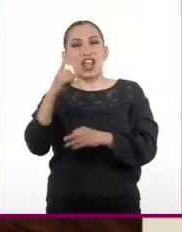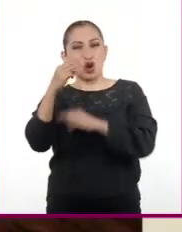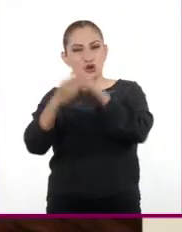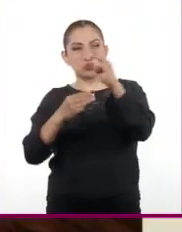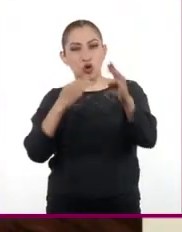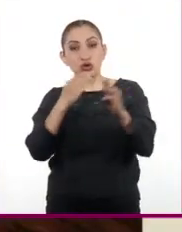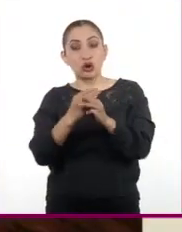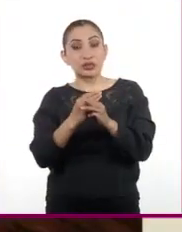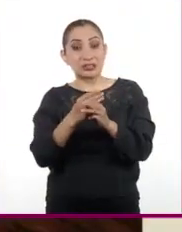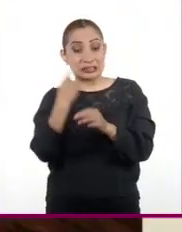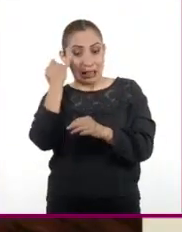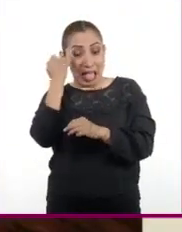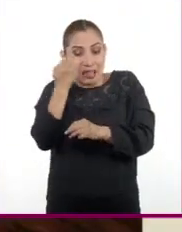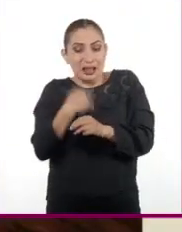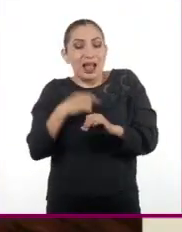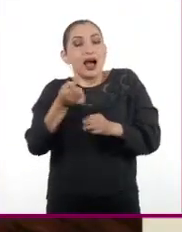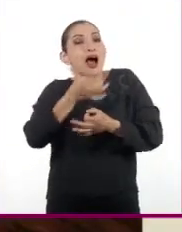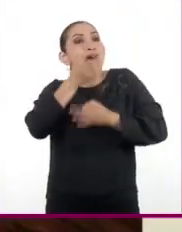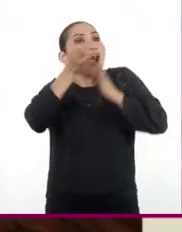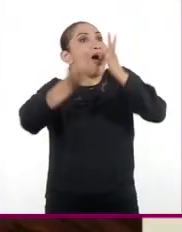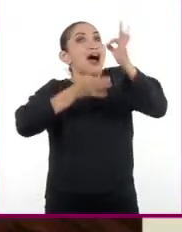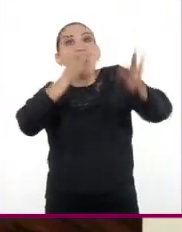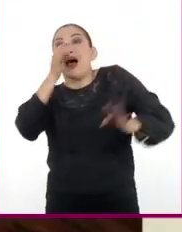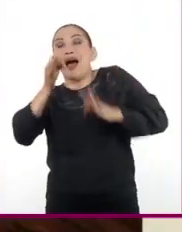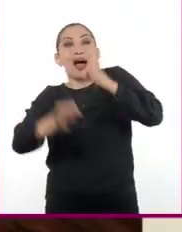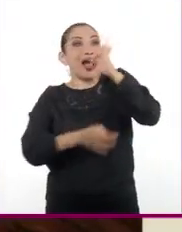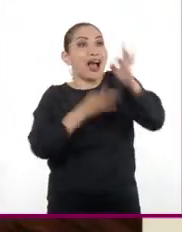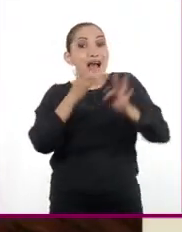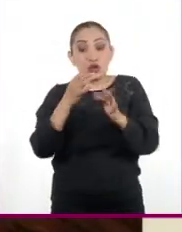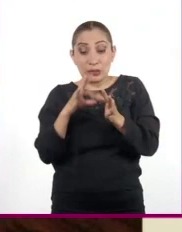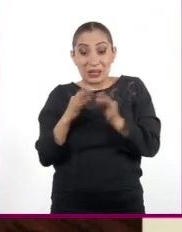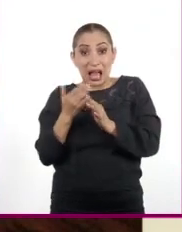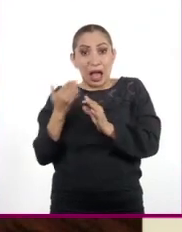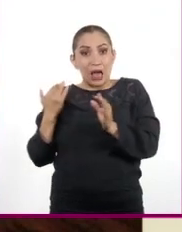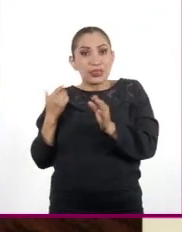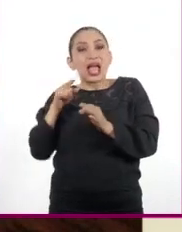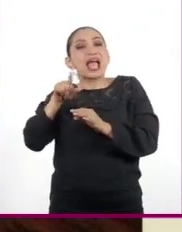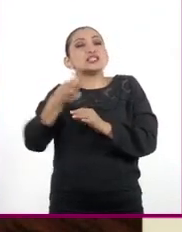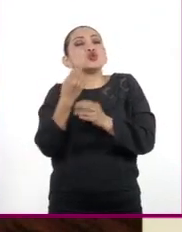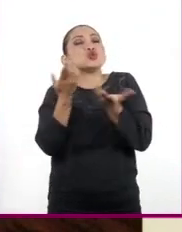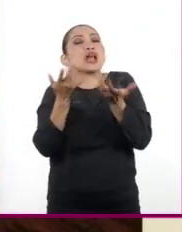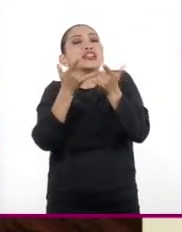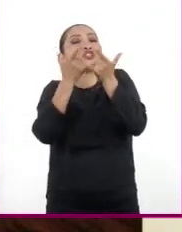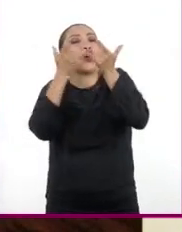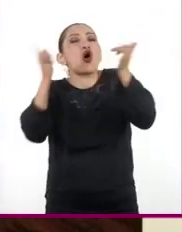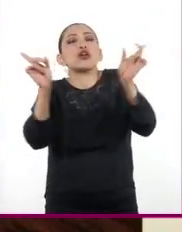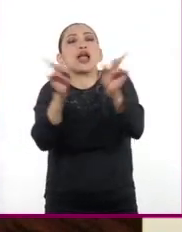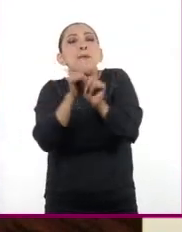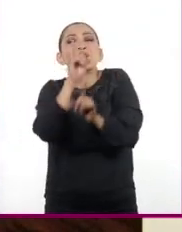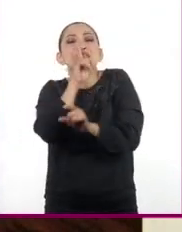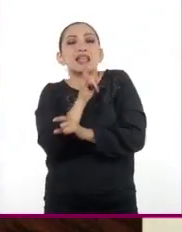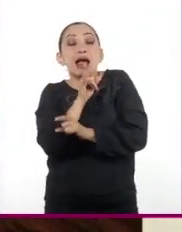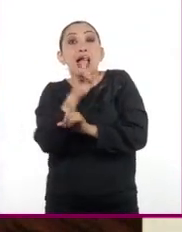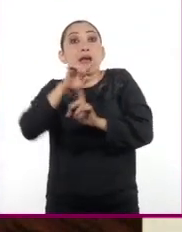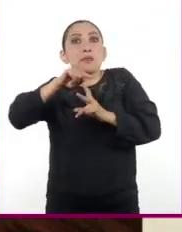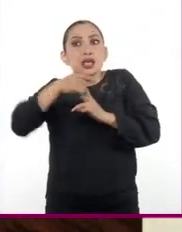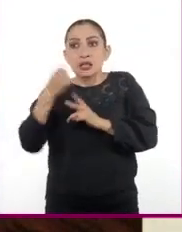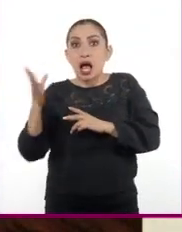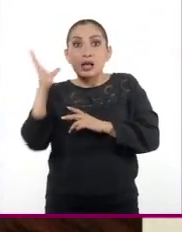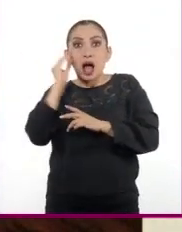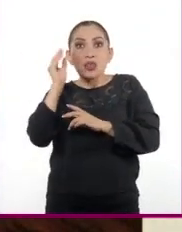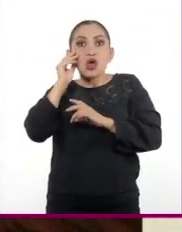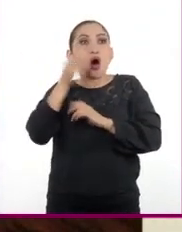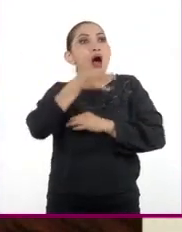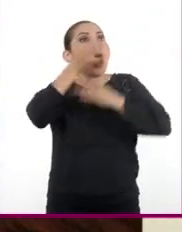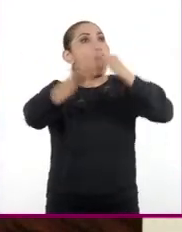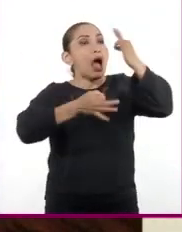y hacerlo de entrada sin una explicación previa de que se trataba de una novela. Y entonces empieza a